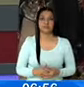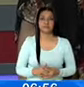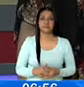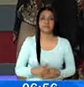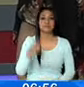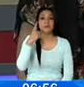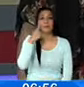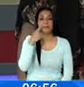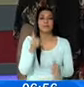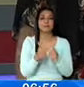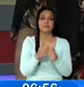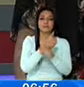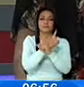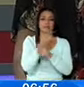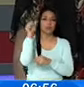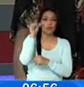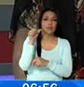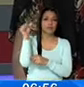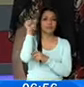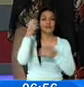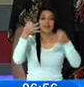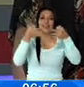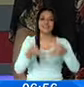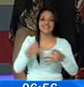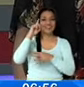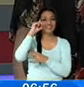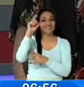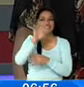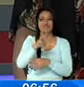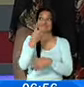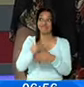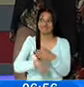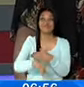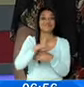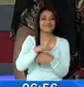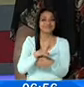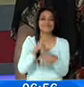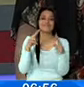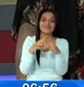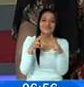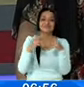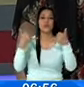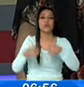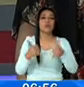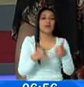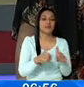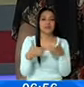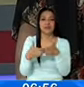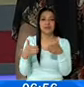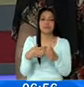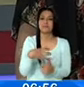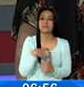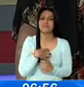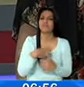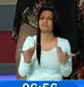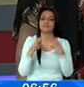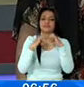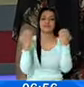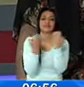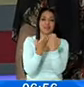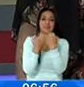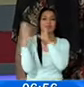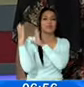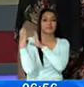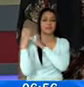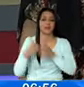Que un padre con discapacidad auditiva logró cumplir el sueño de su pequeño hijo de conocer a los jugadores del equipo de Barcelona en el Estadio Olímpico